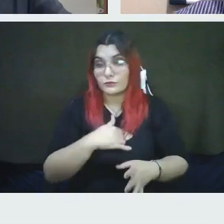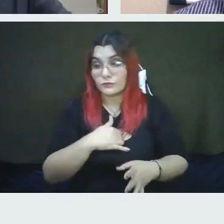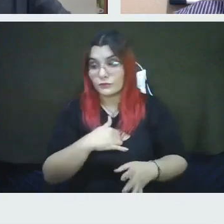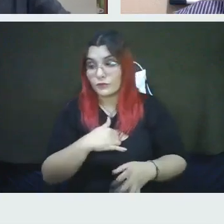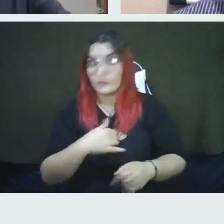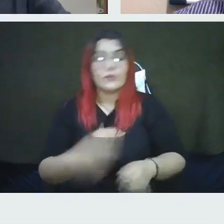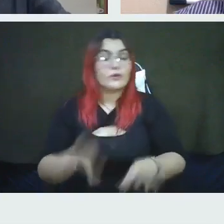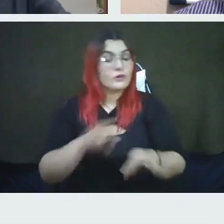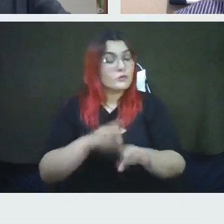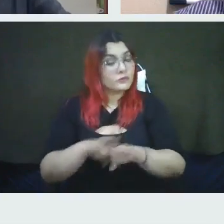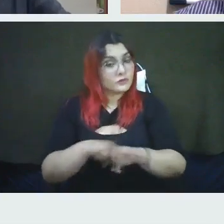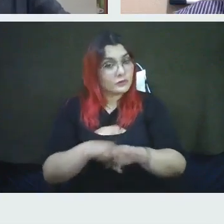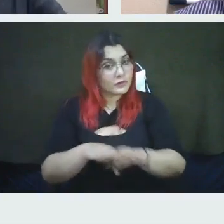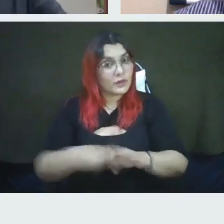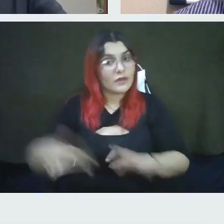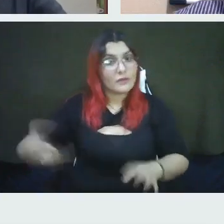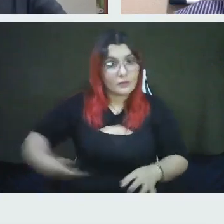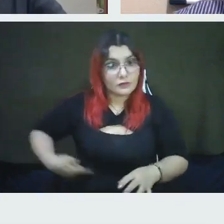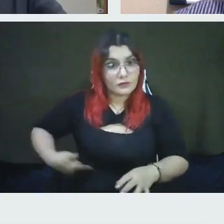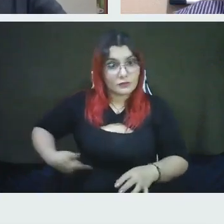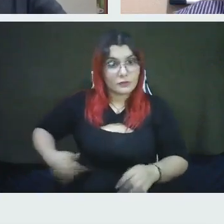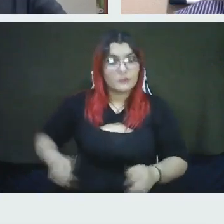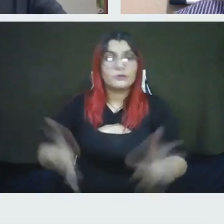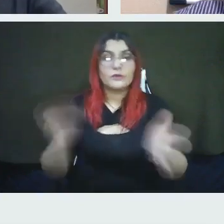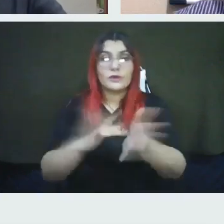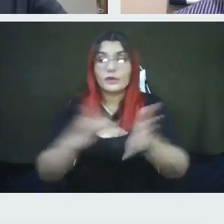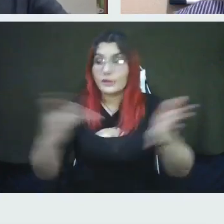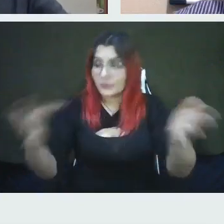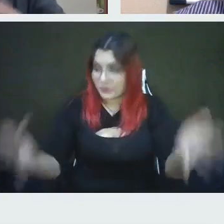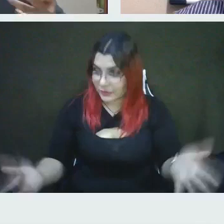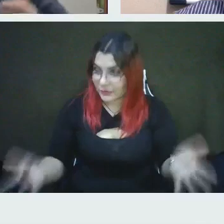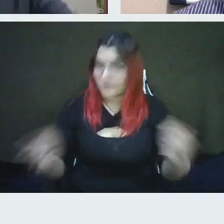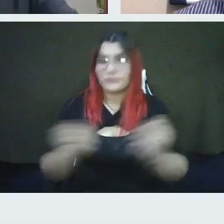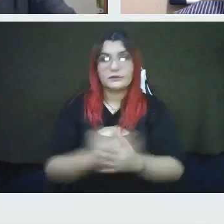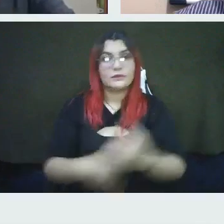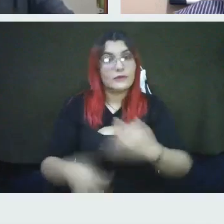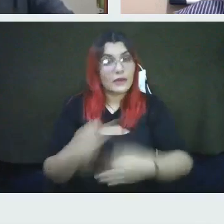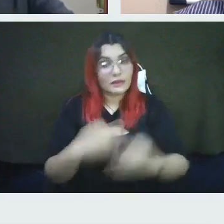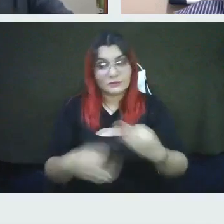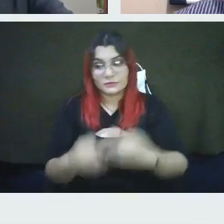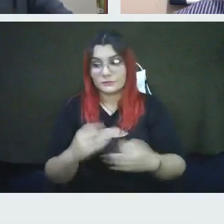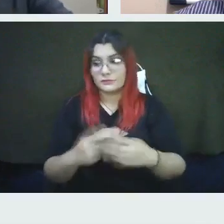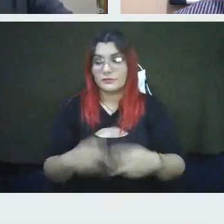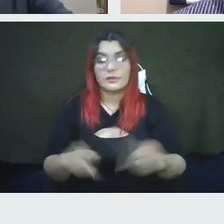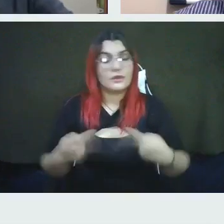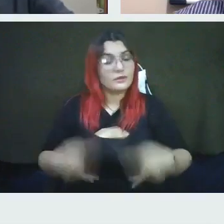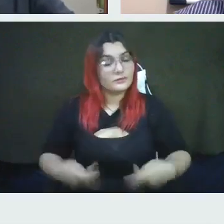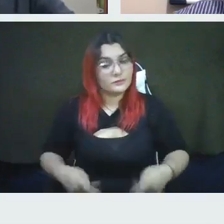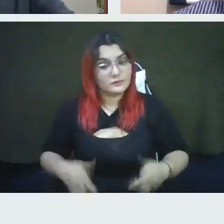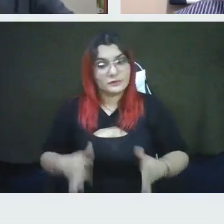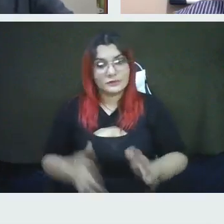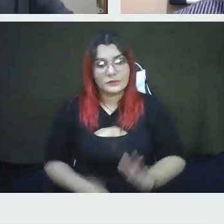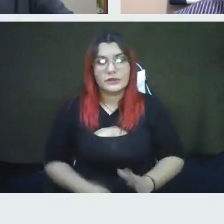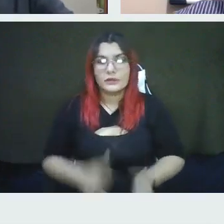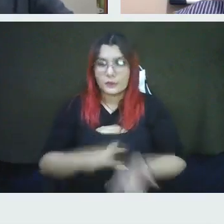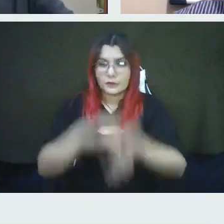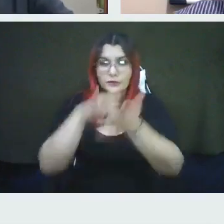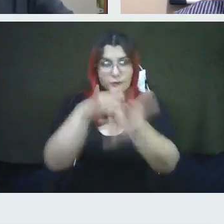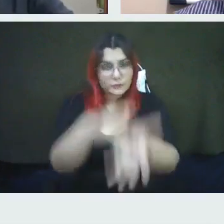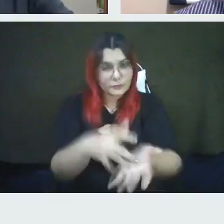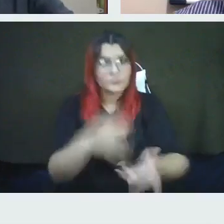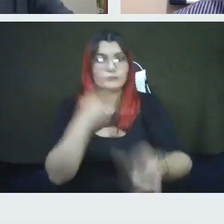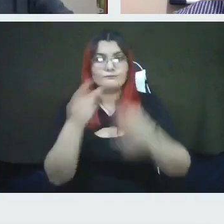de esta institución. De verdad agradezco como siempre a las magistraturas, ¿no? A la magistrada de Mercado, impulsora de estos proyectos, pues